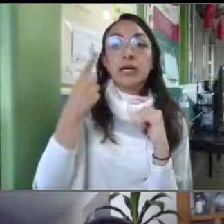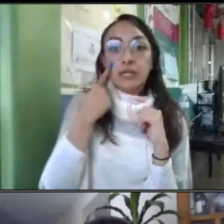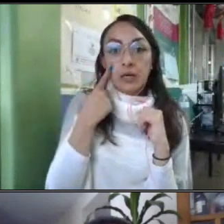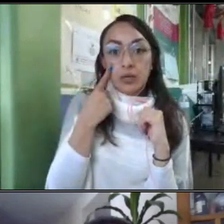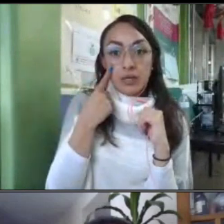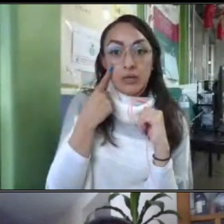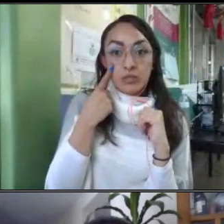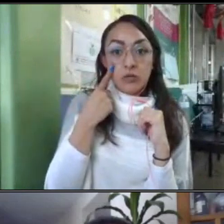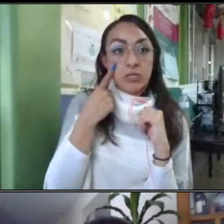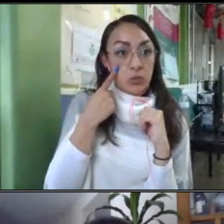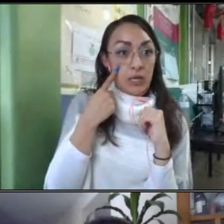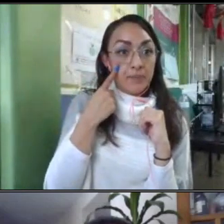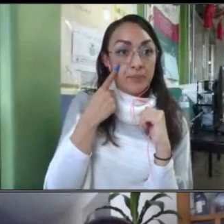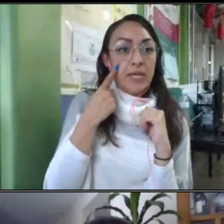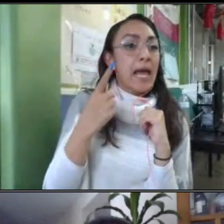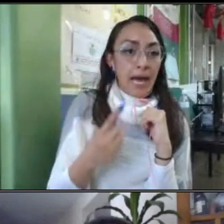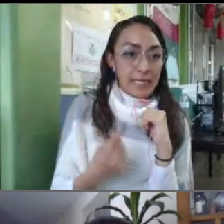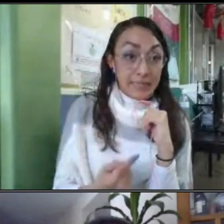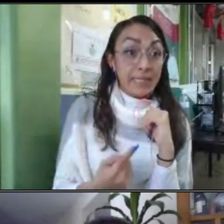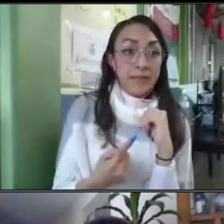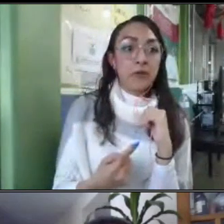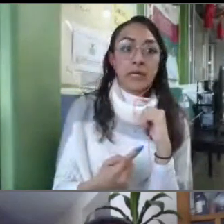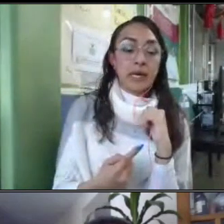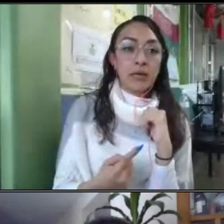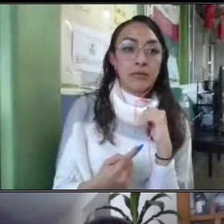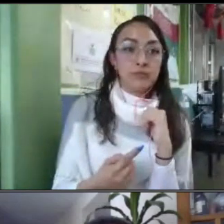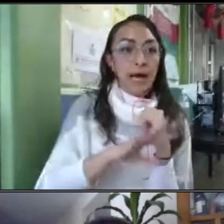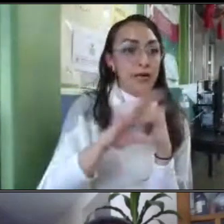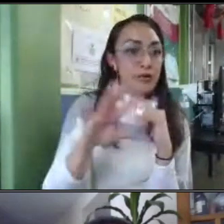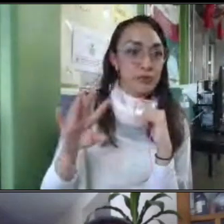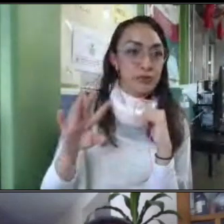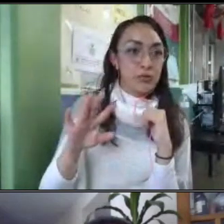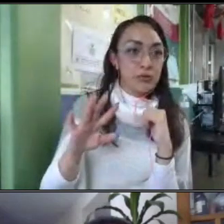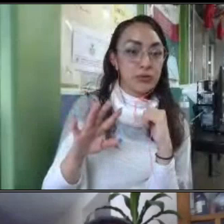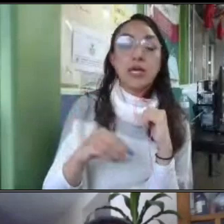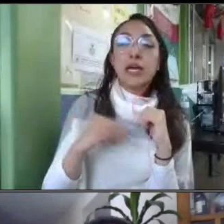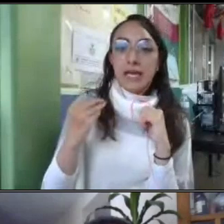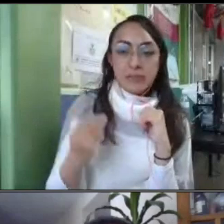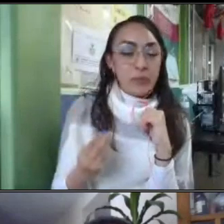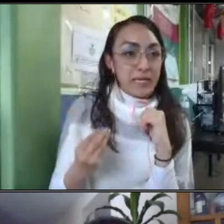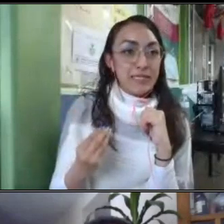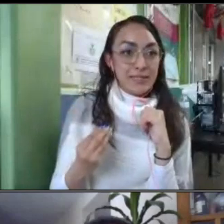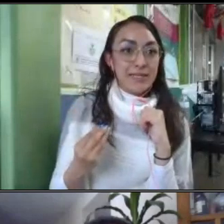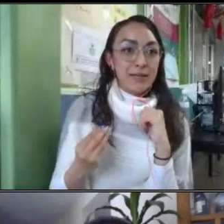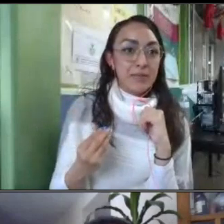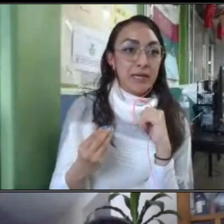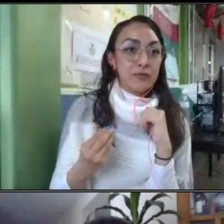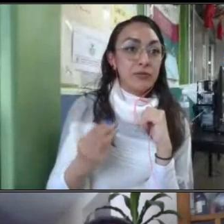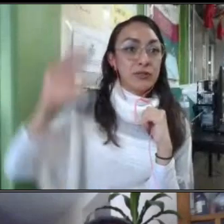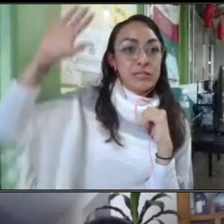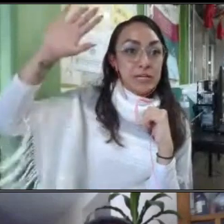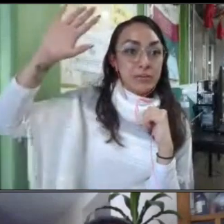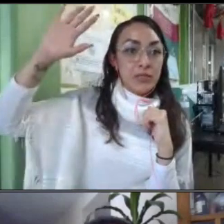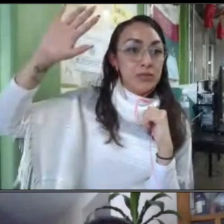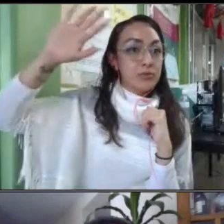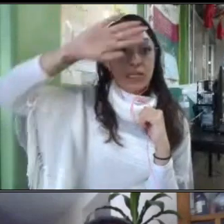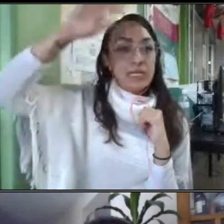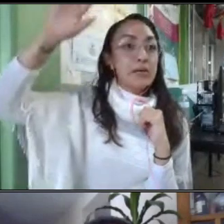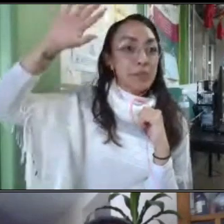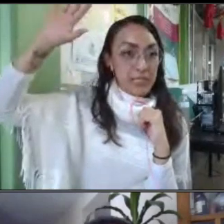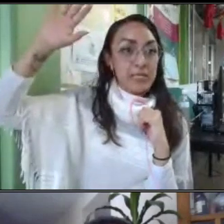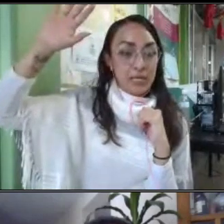atención de acuerdo a la cuestión visual. Inténtenlo en el aula, háganlo con sus alumnos, explíquenles la dinámica. Cuando yo alce la